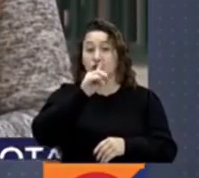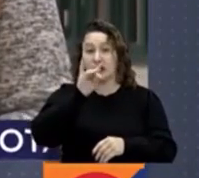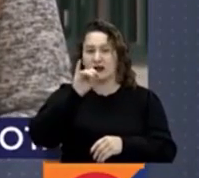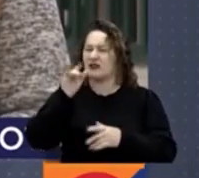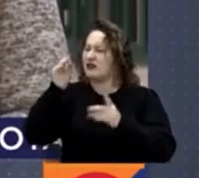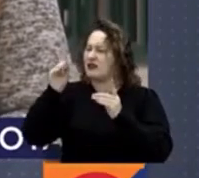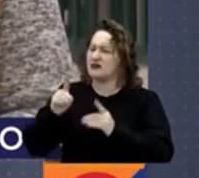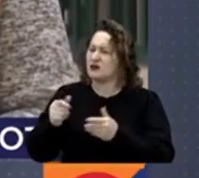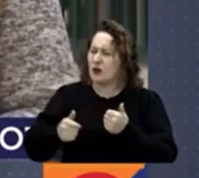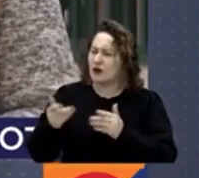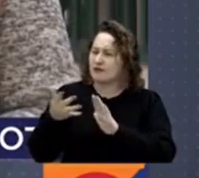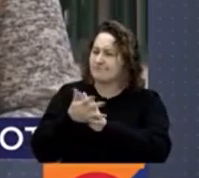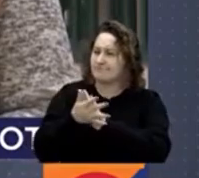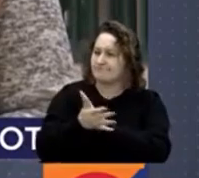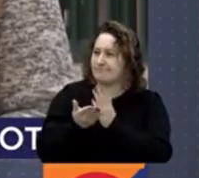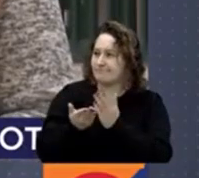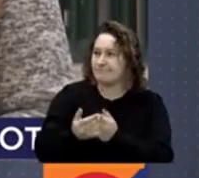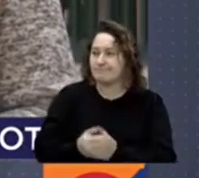decidieron?